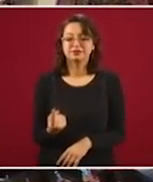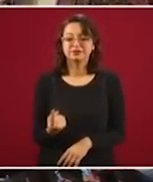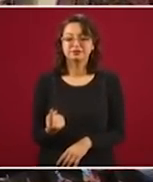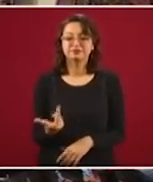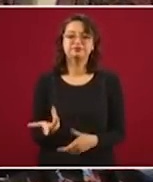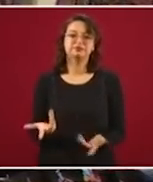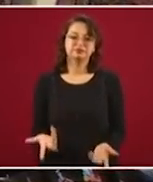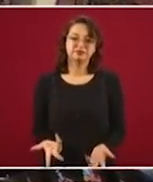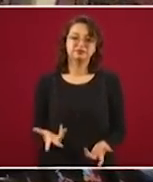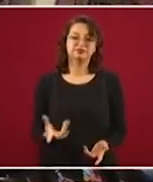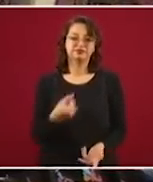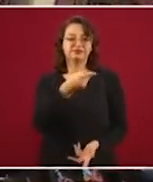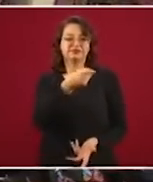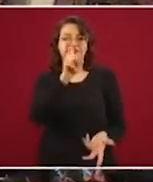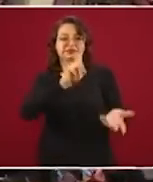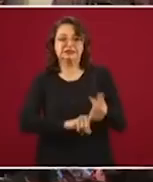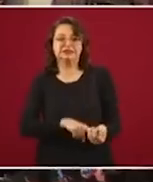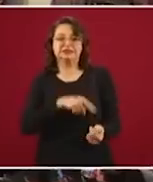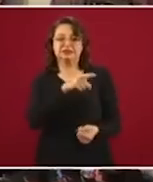intereses